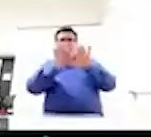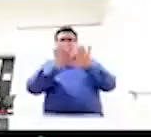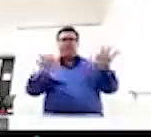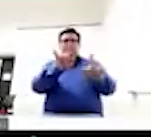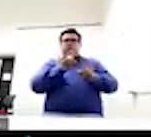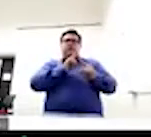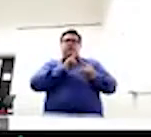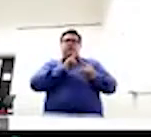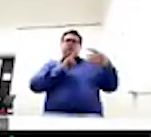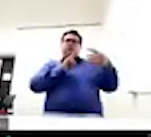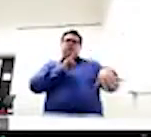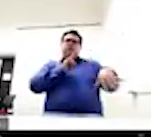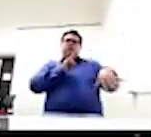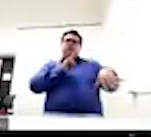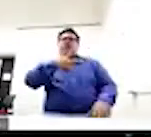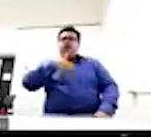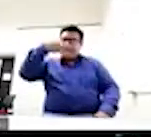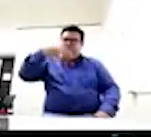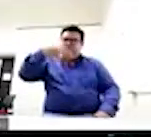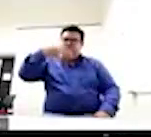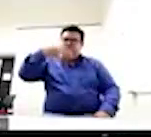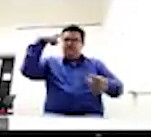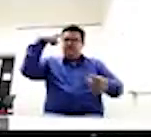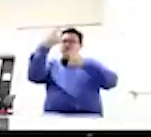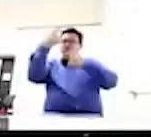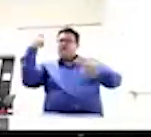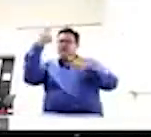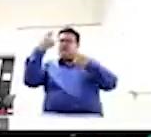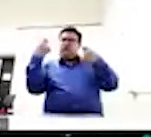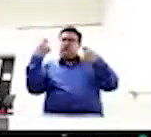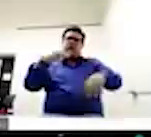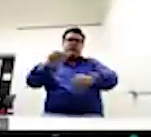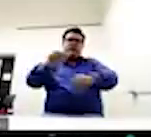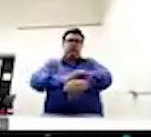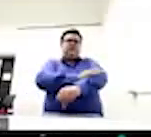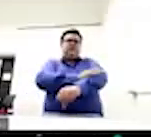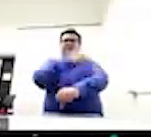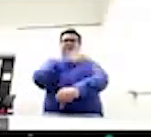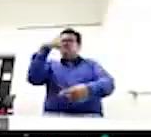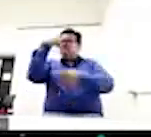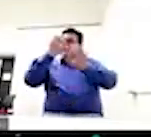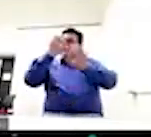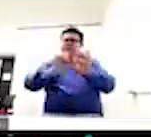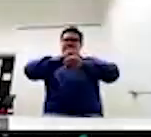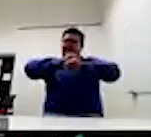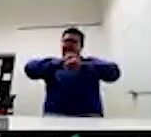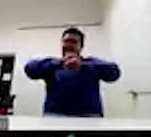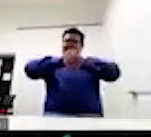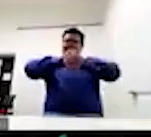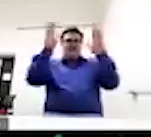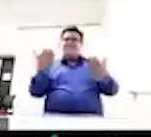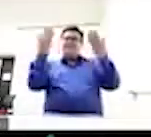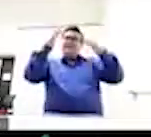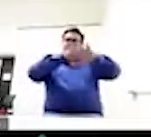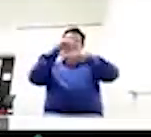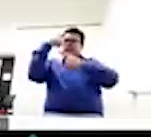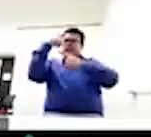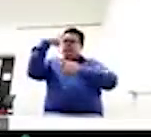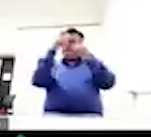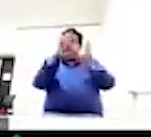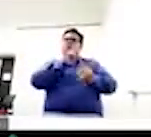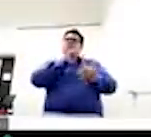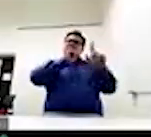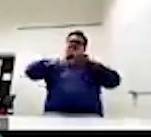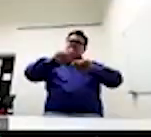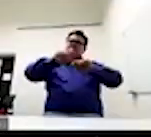que se trae a la luz. Y mi mensaje quiere ser claro y a la vez plantear algunas preguntas. ¿Podemos